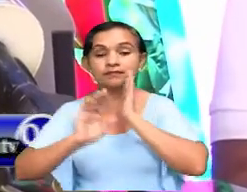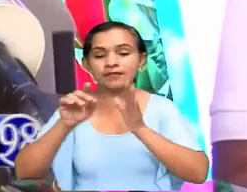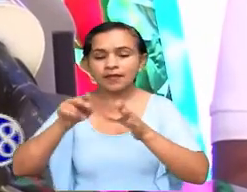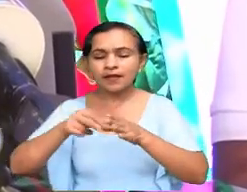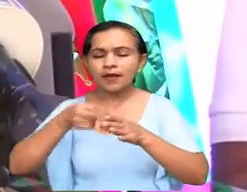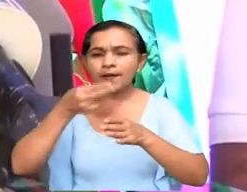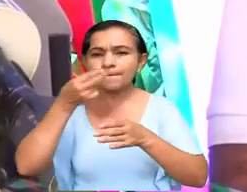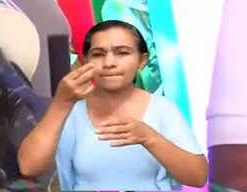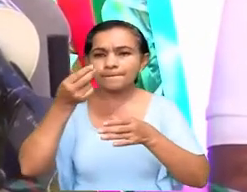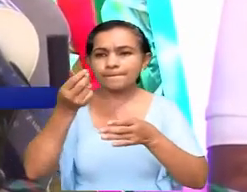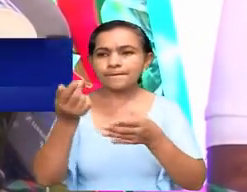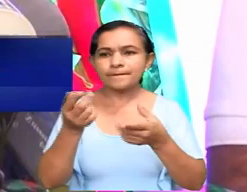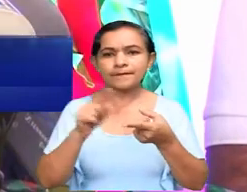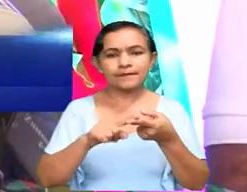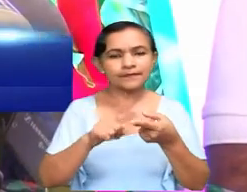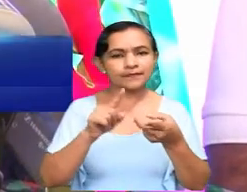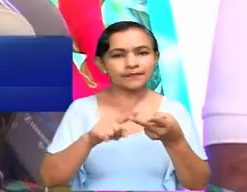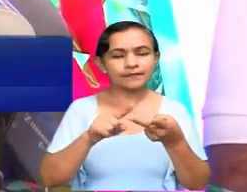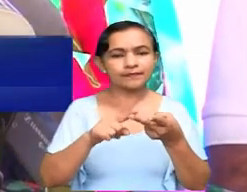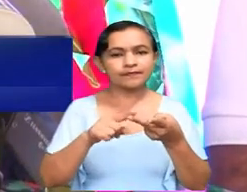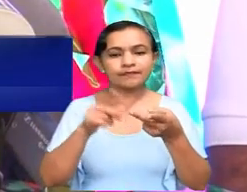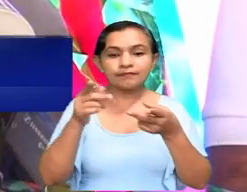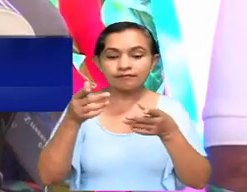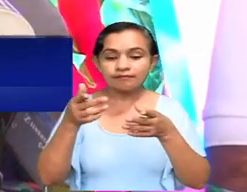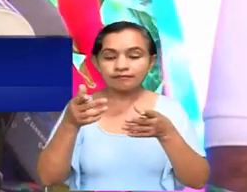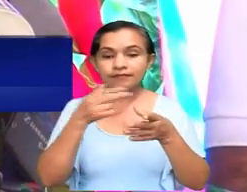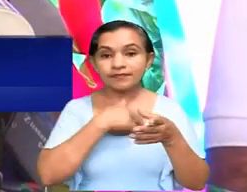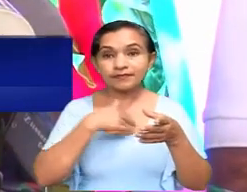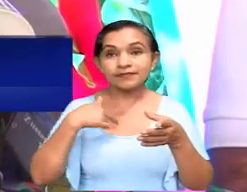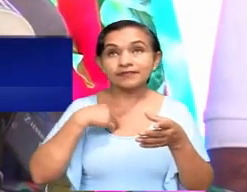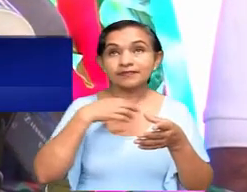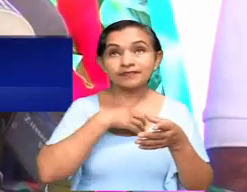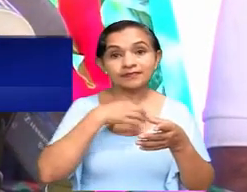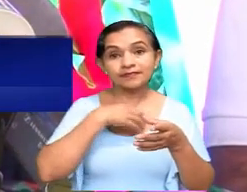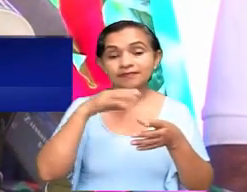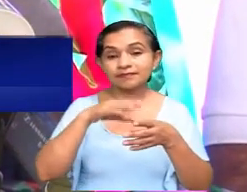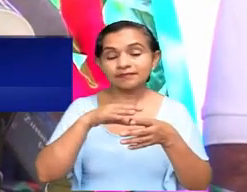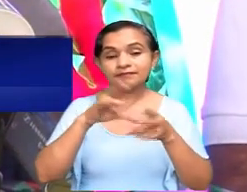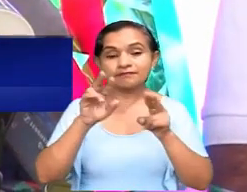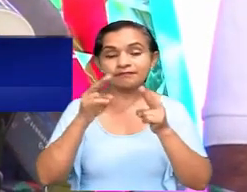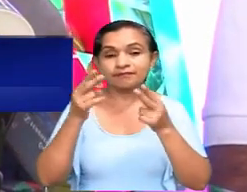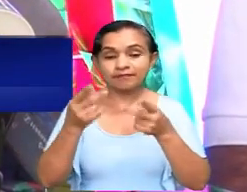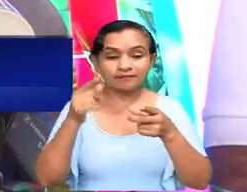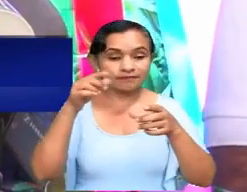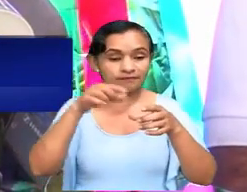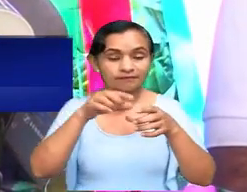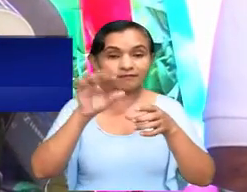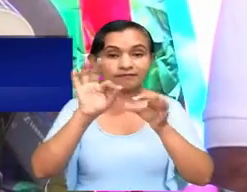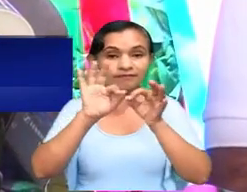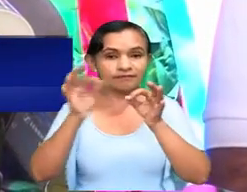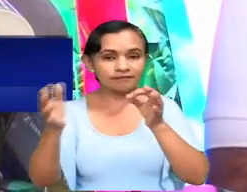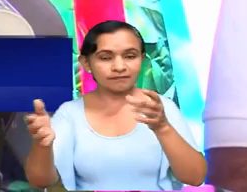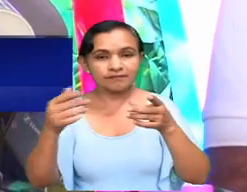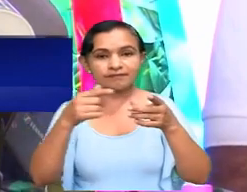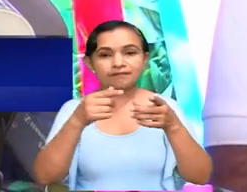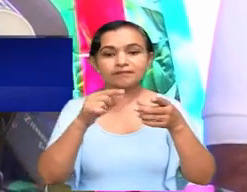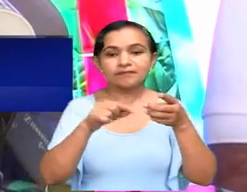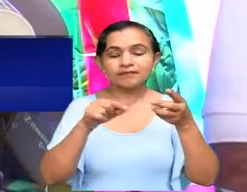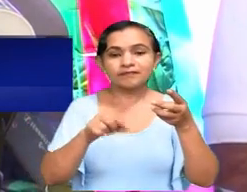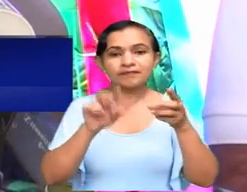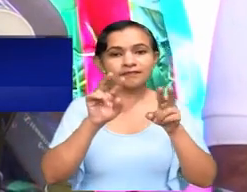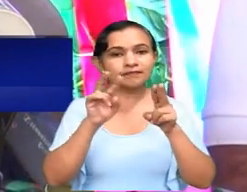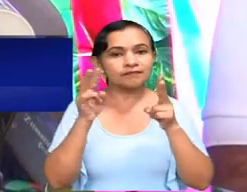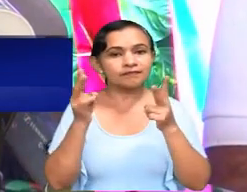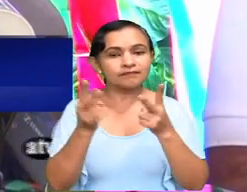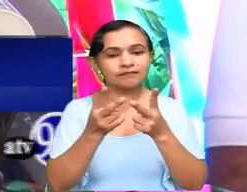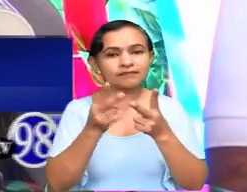mermeladas y conservas el chaná, mermeladas de vegetales, mermeladas de frutas. Las mermeladas de vegetales